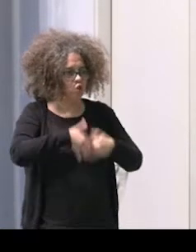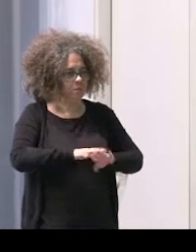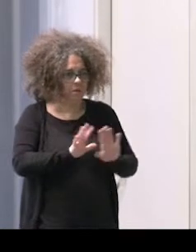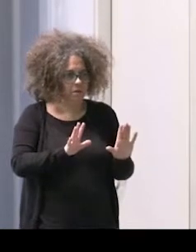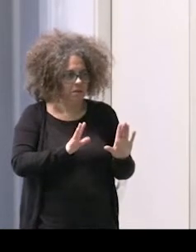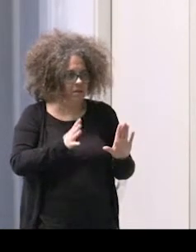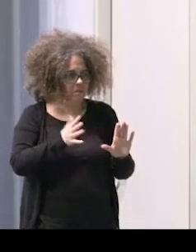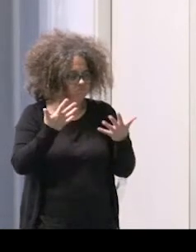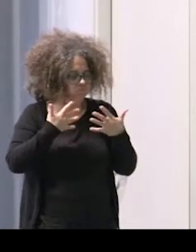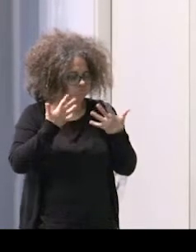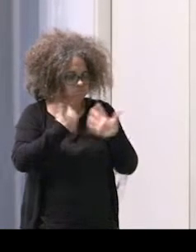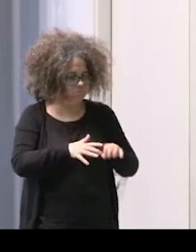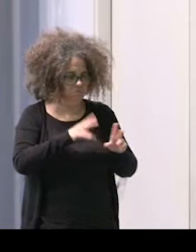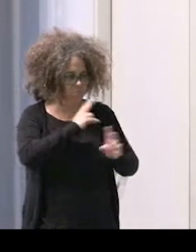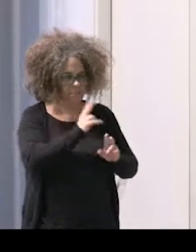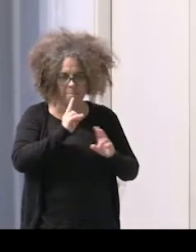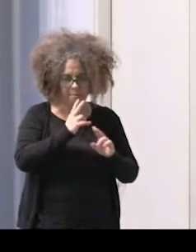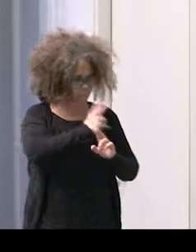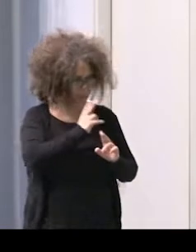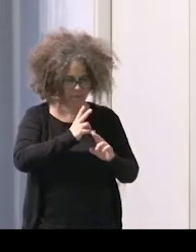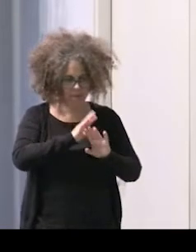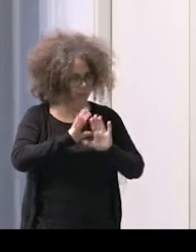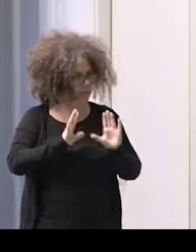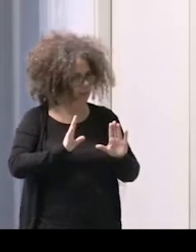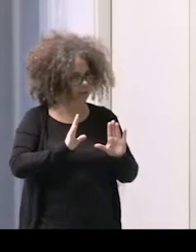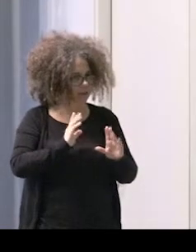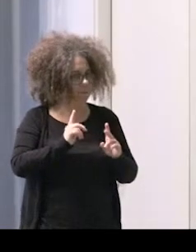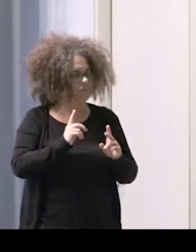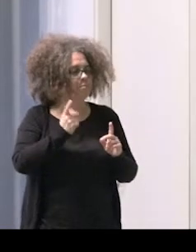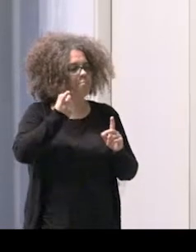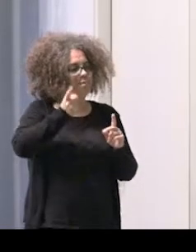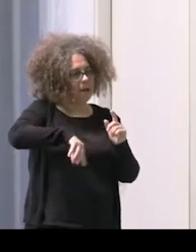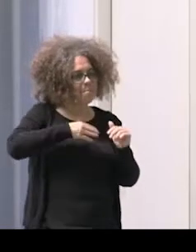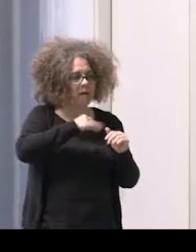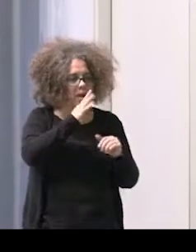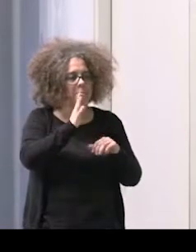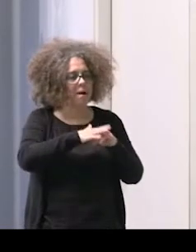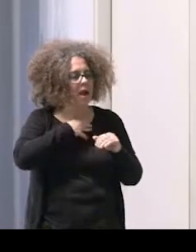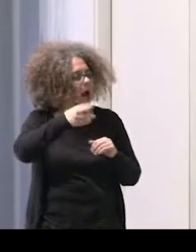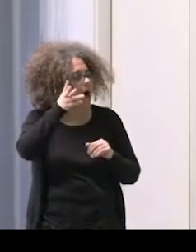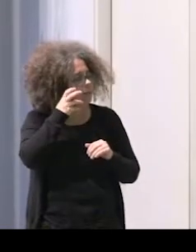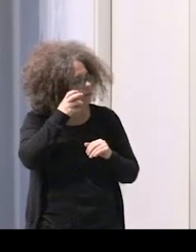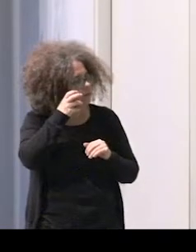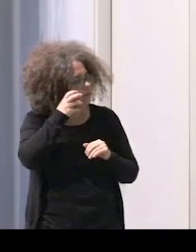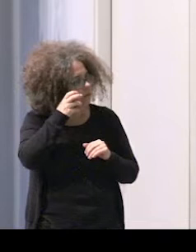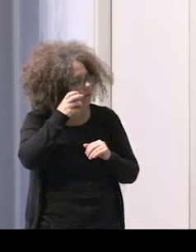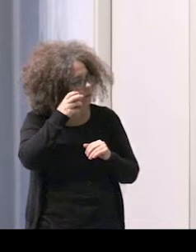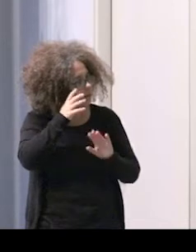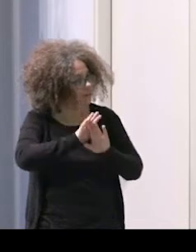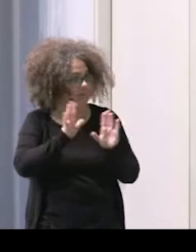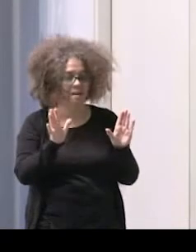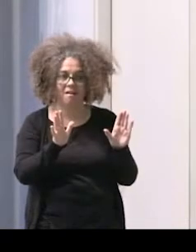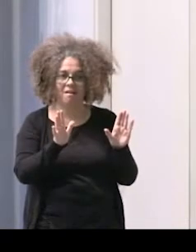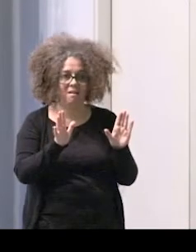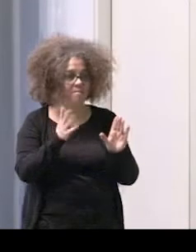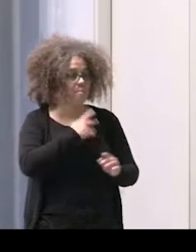manera refleja, por sonido, en el oído contrario o en el propio, pero también por atención. Nuestro objetivo final es